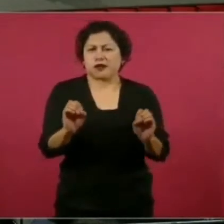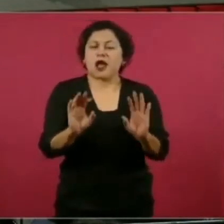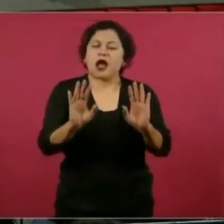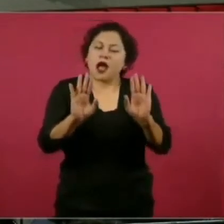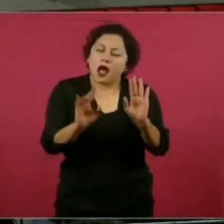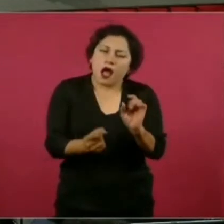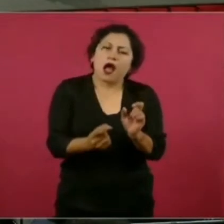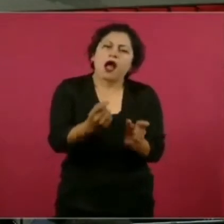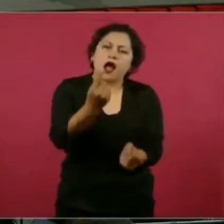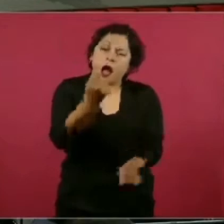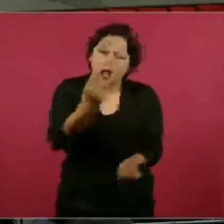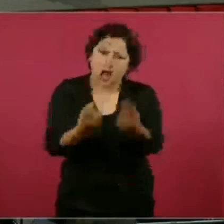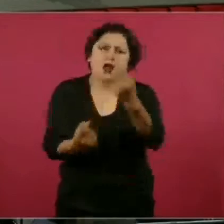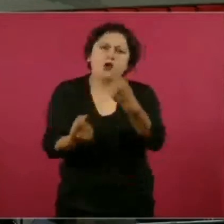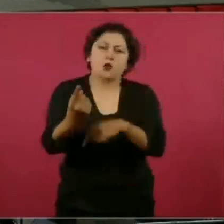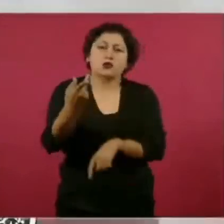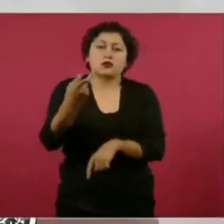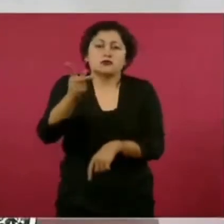Todos alineados,